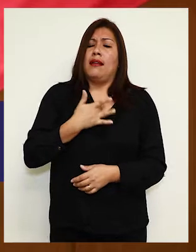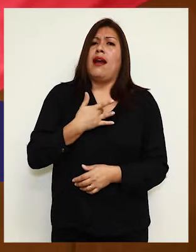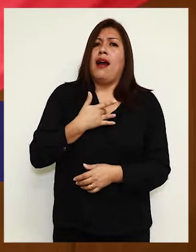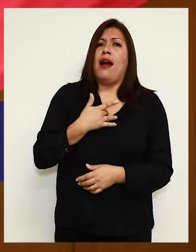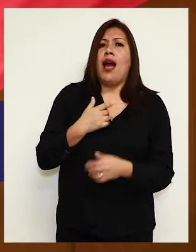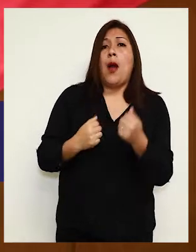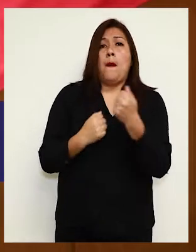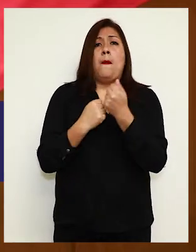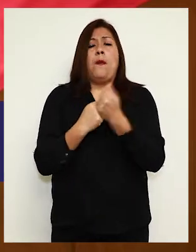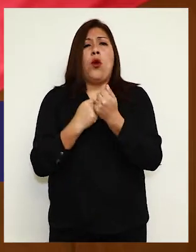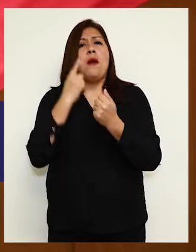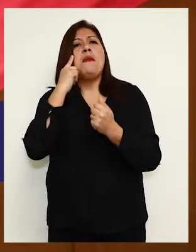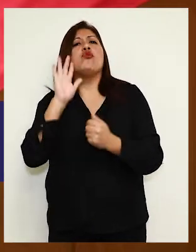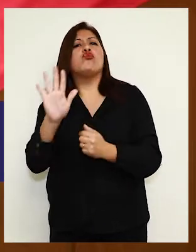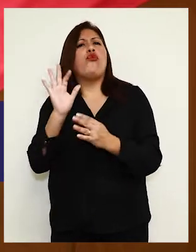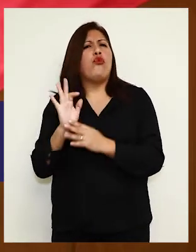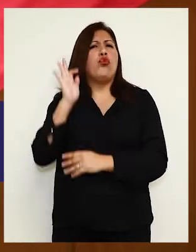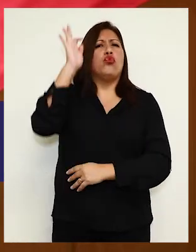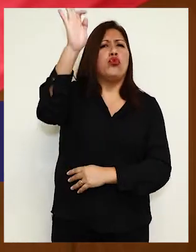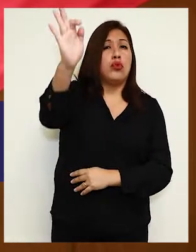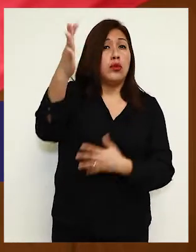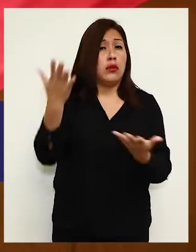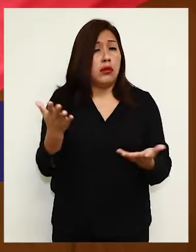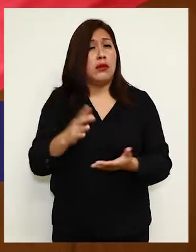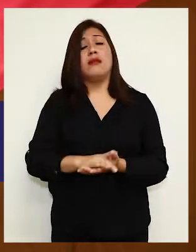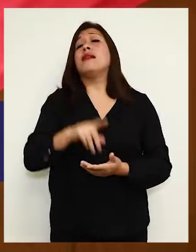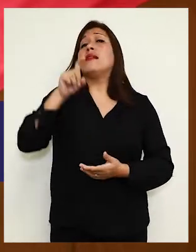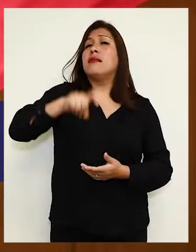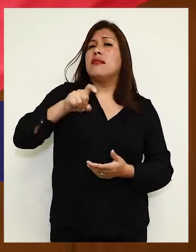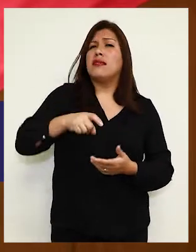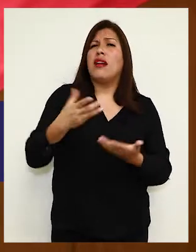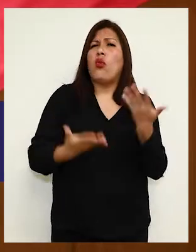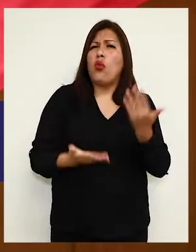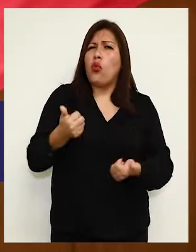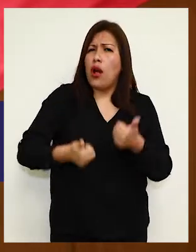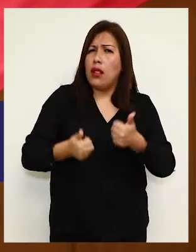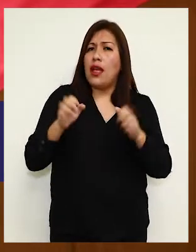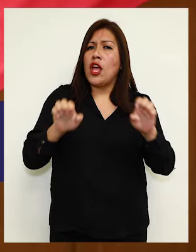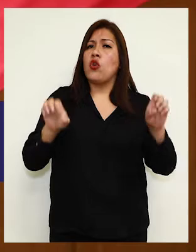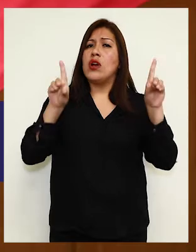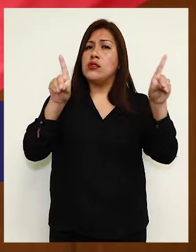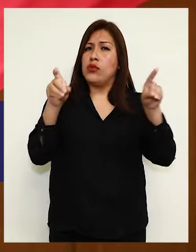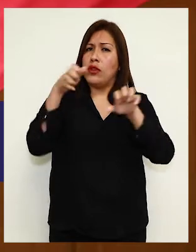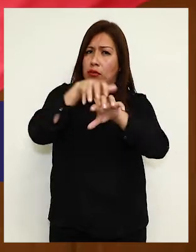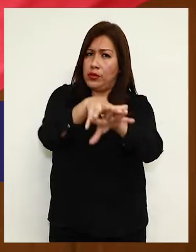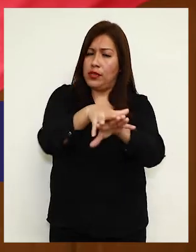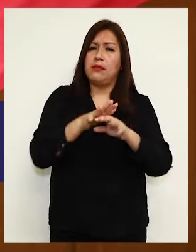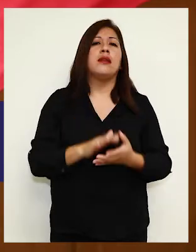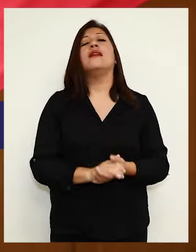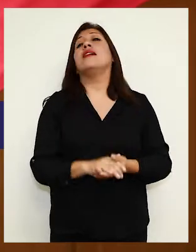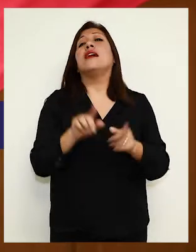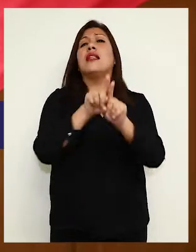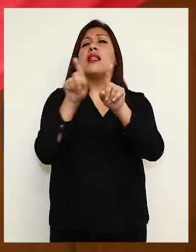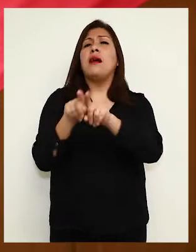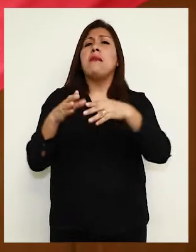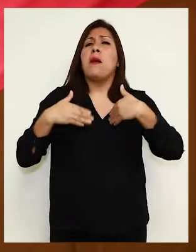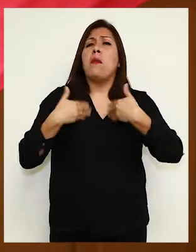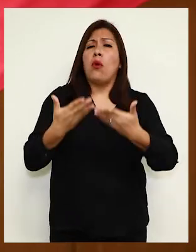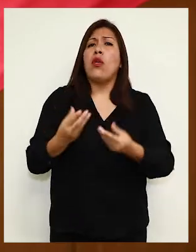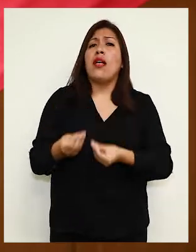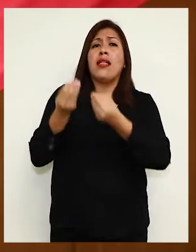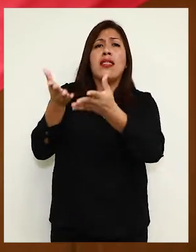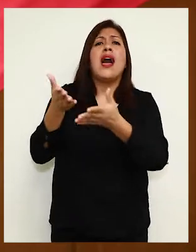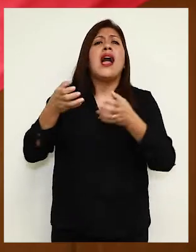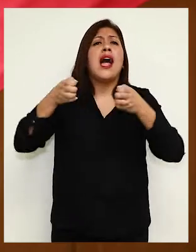futuro y para eso se requiere de una educación inclusiva. Y para recibir la educación inclusiva necesitan